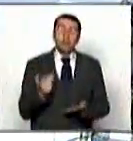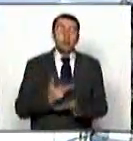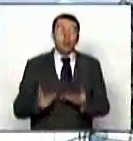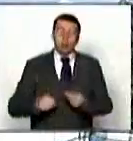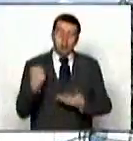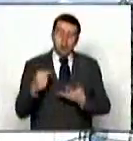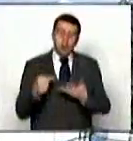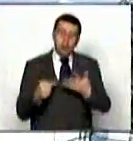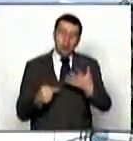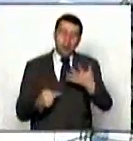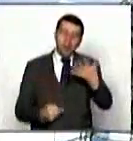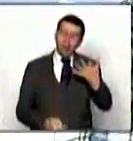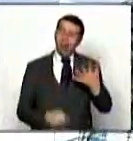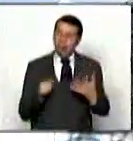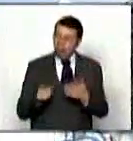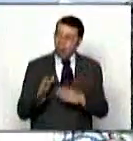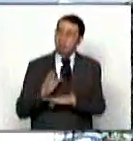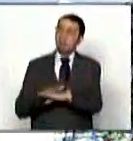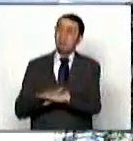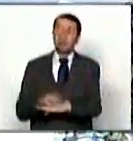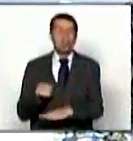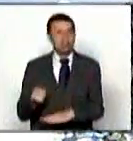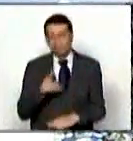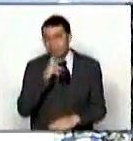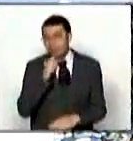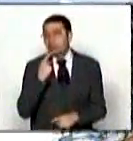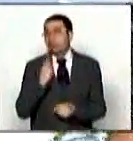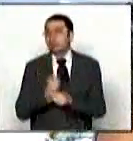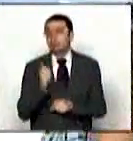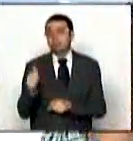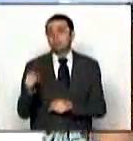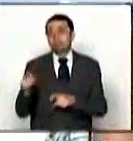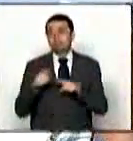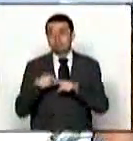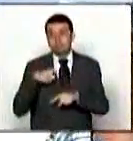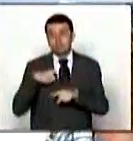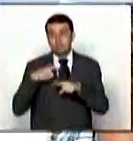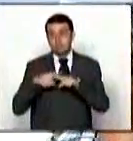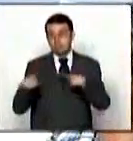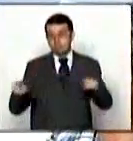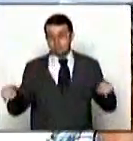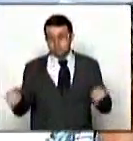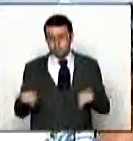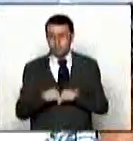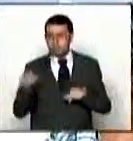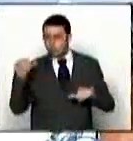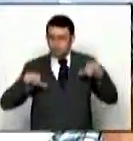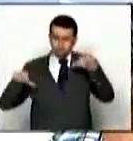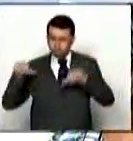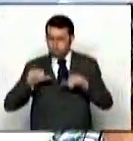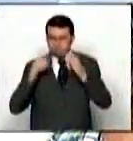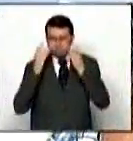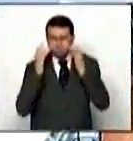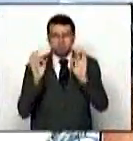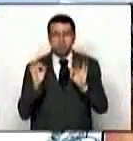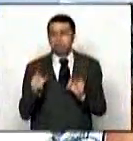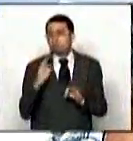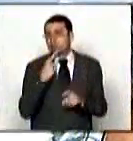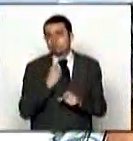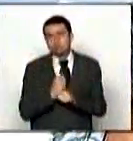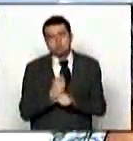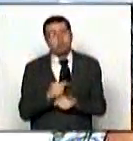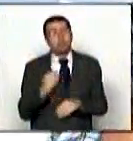enormes cosas para que ellos tengan unos laboratorios muy bien documentados, muy